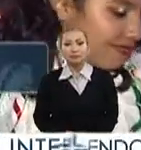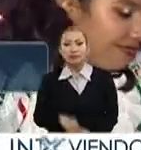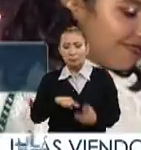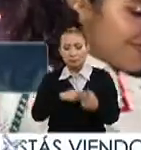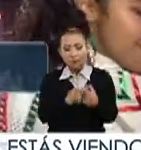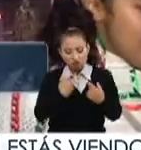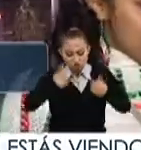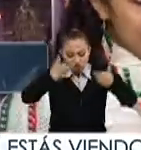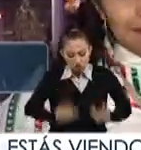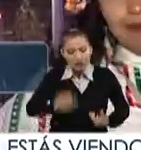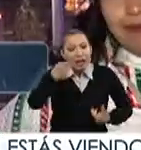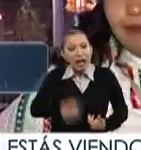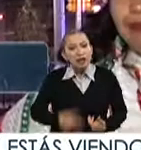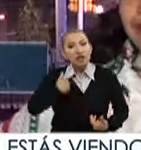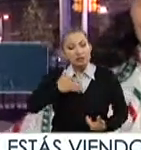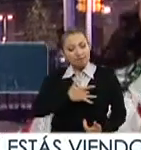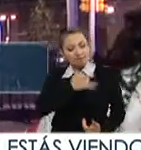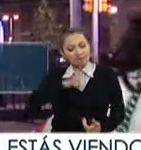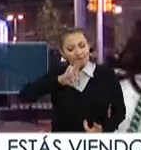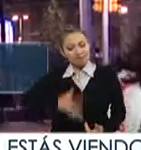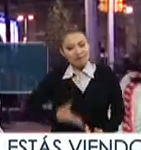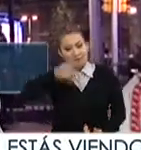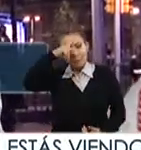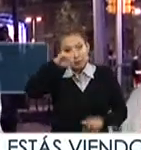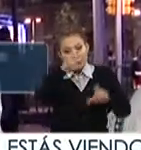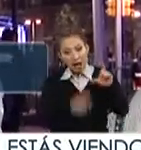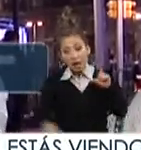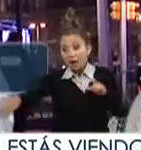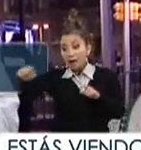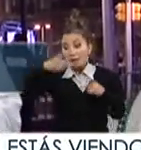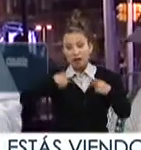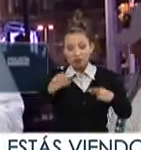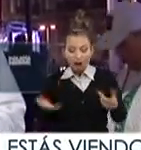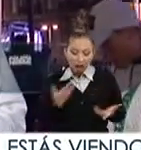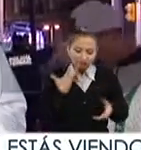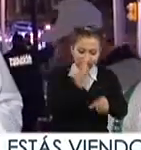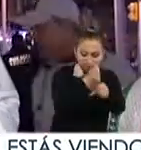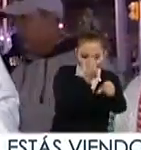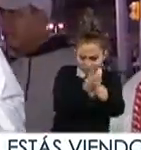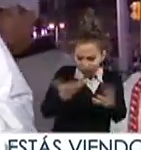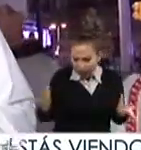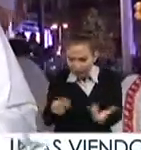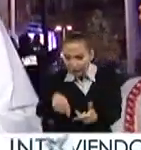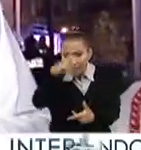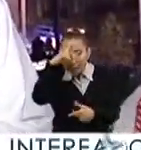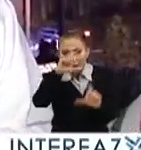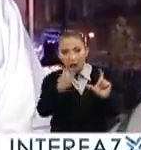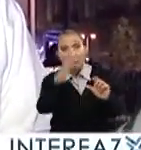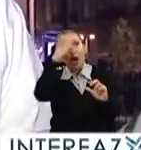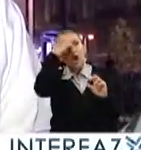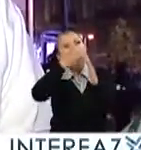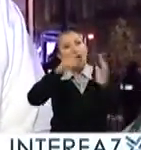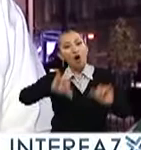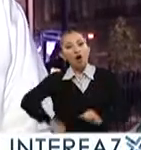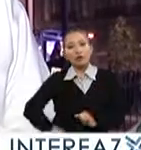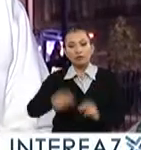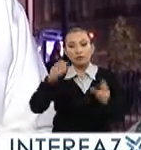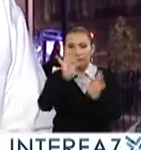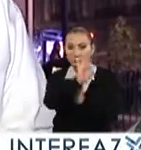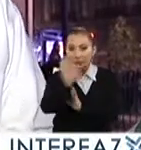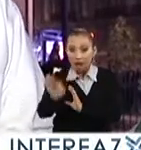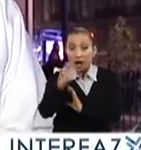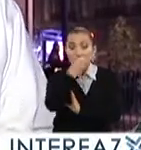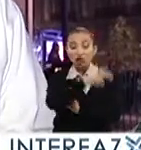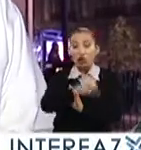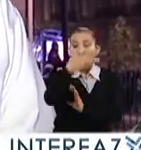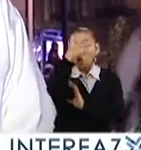origen, es lo que somos. Nosotros crecimos como nación y la gente que forjó esta patria es la que venimos a recordar el día de hoy.